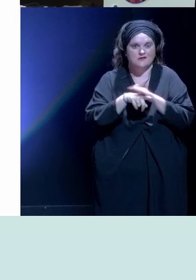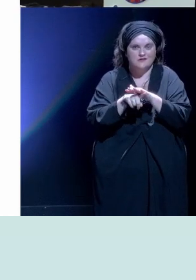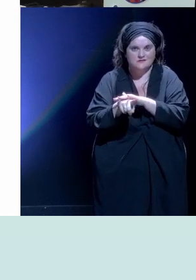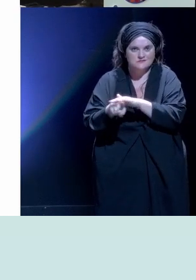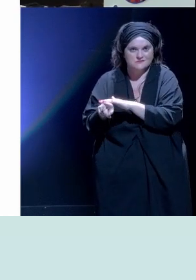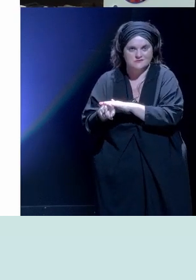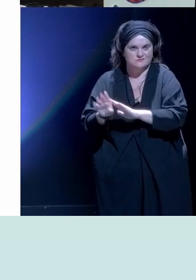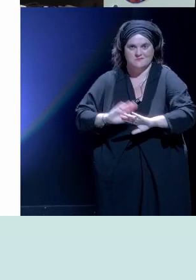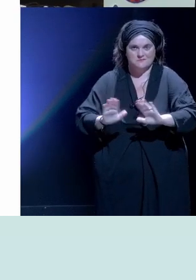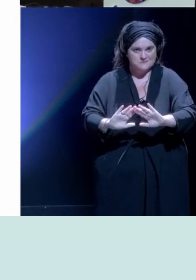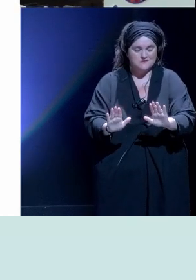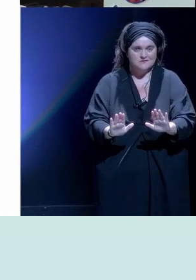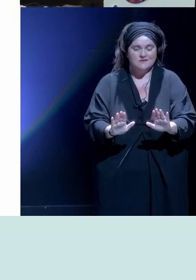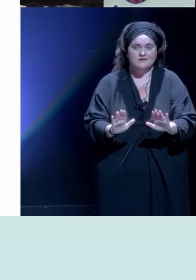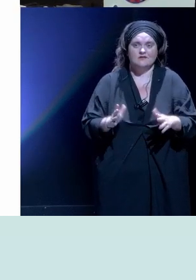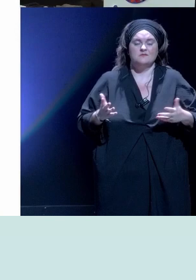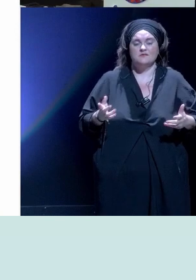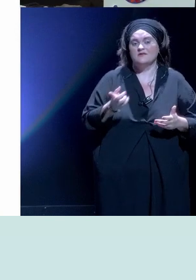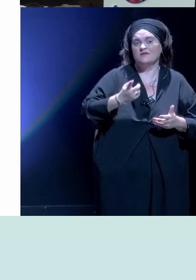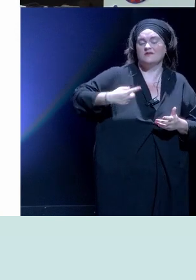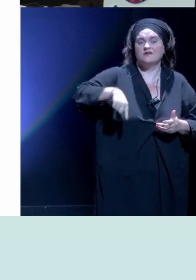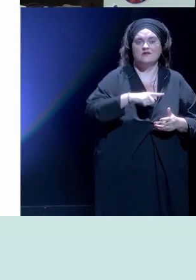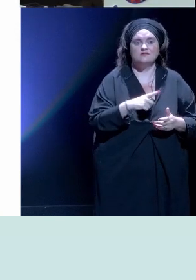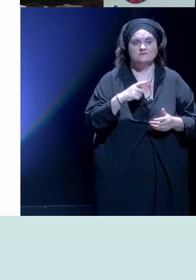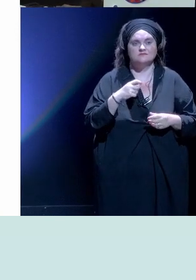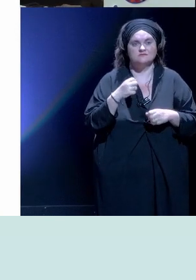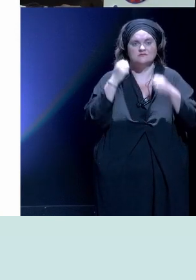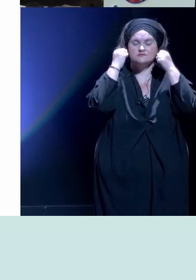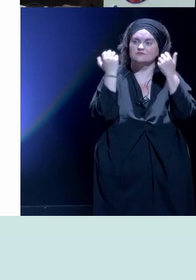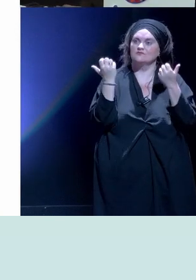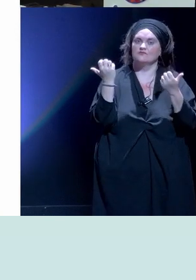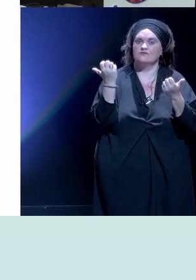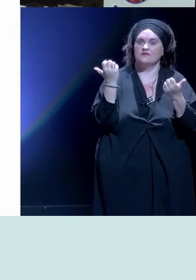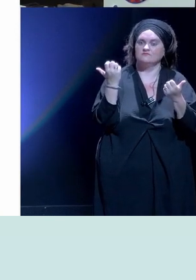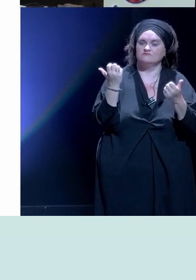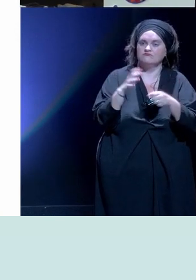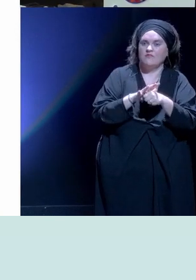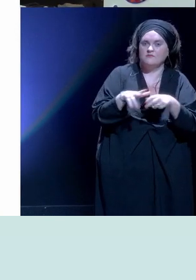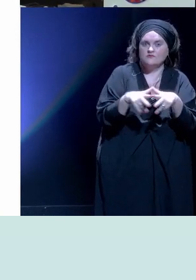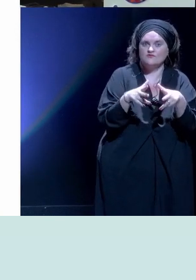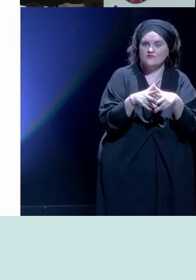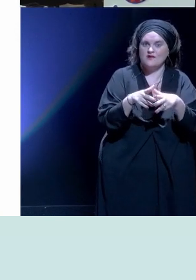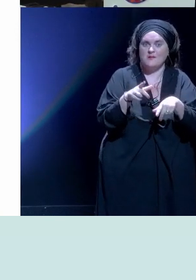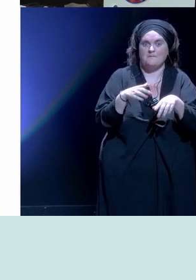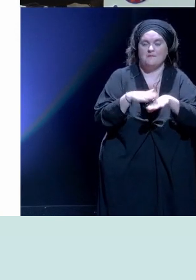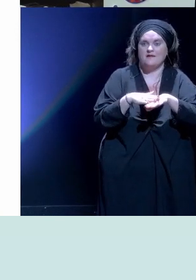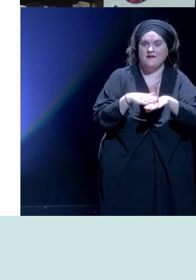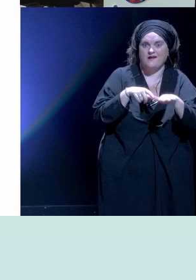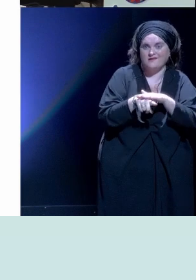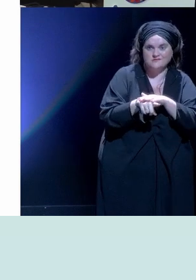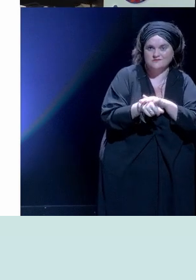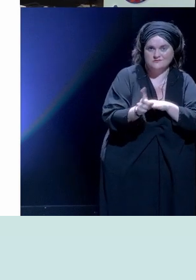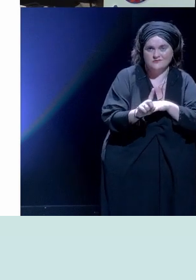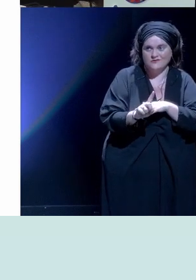estas personas hacen carrera en el ámbito social no para eso, sino para acompañar a